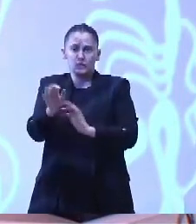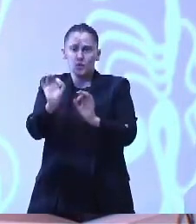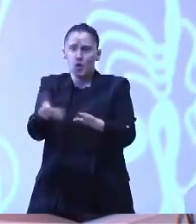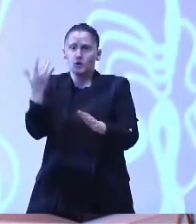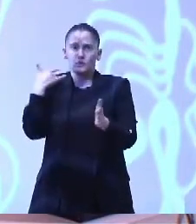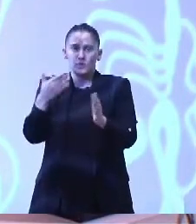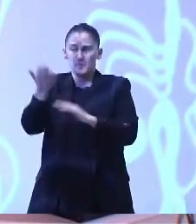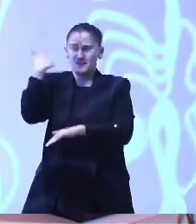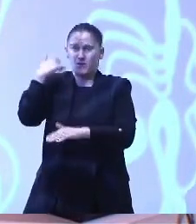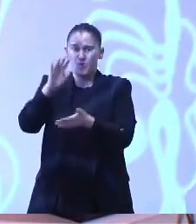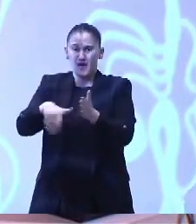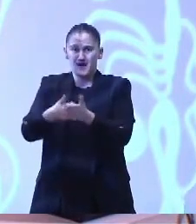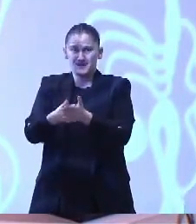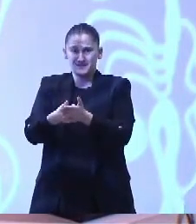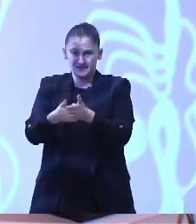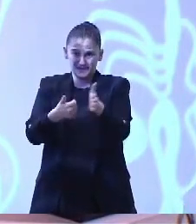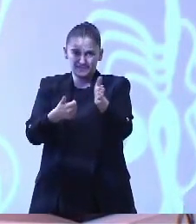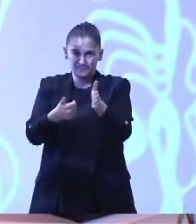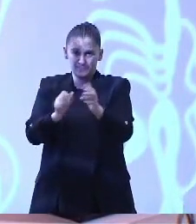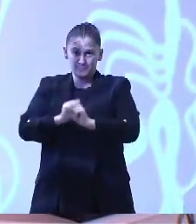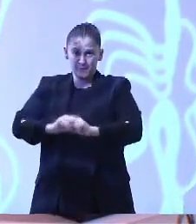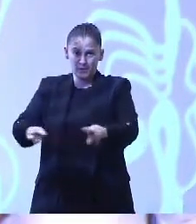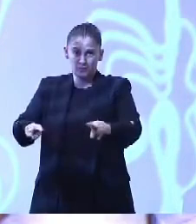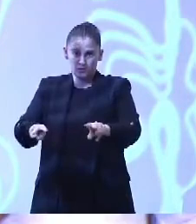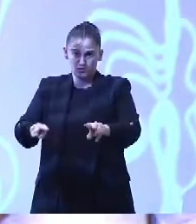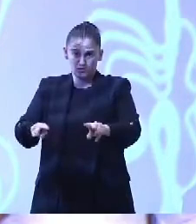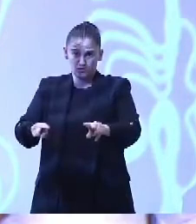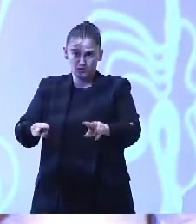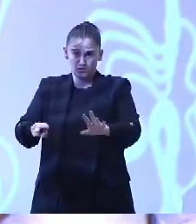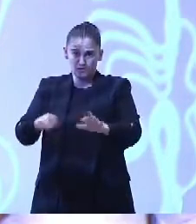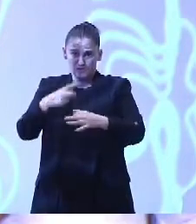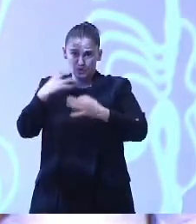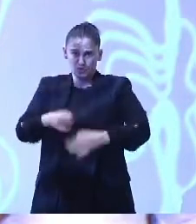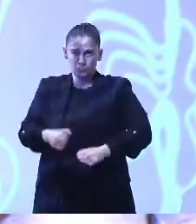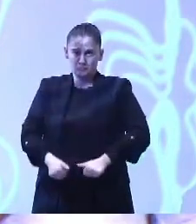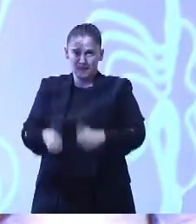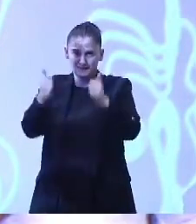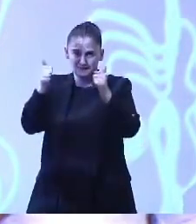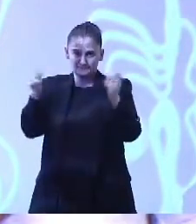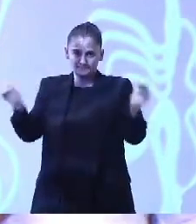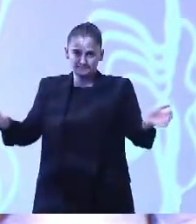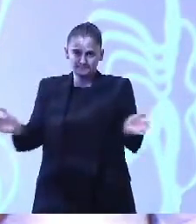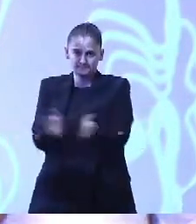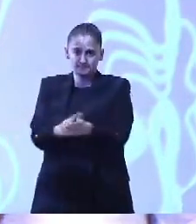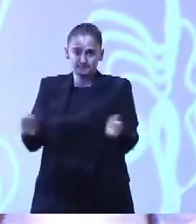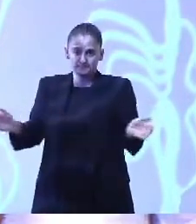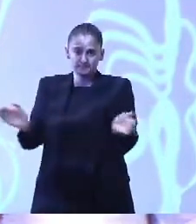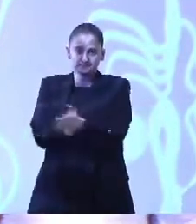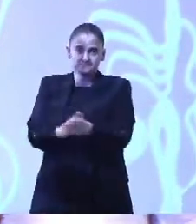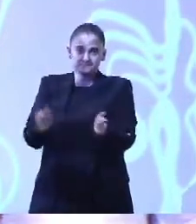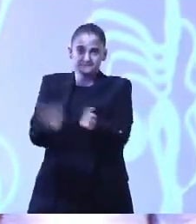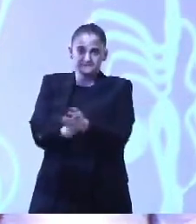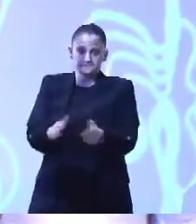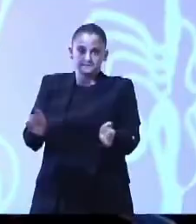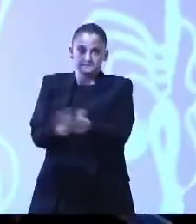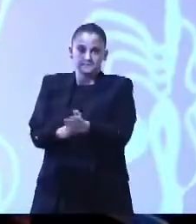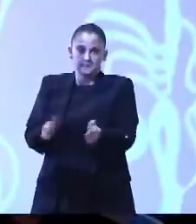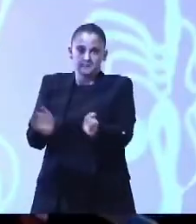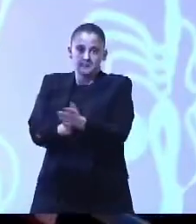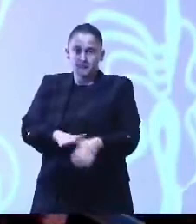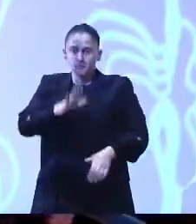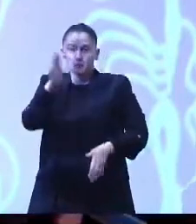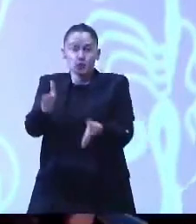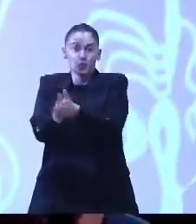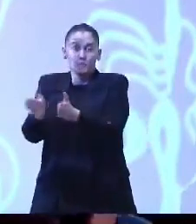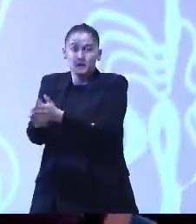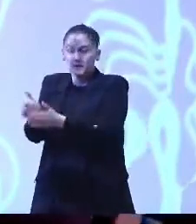pasado, e incluso a mayor escala y, por tanto, mucho más peligrosas. Por eso, compañeros y compañeras, hemos